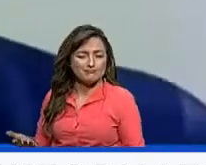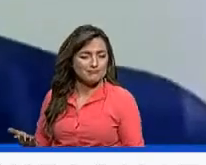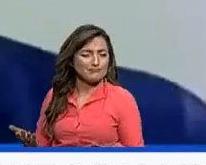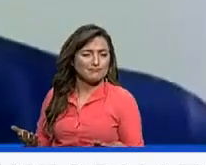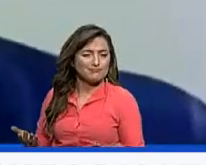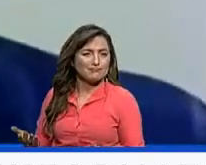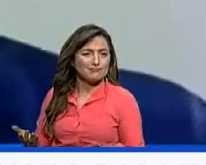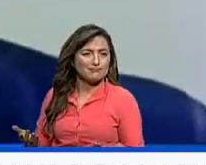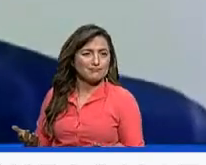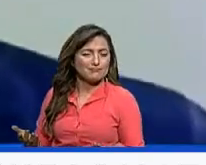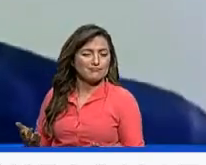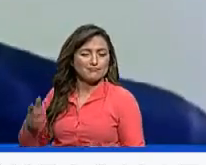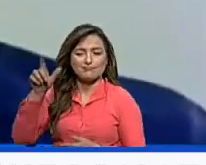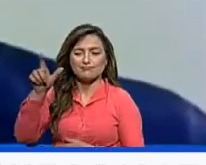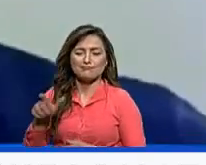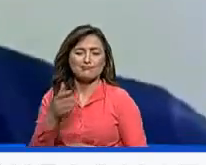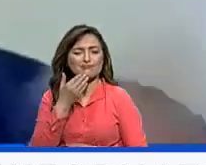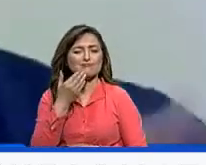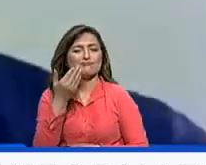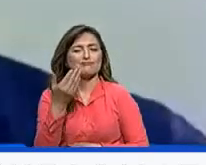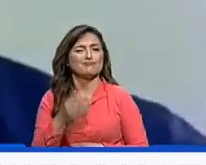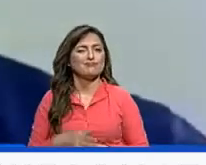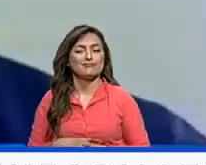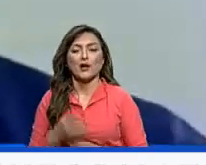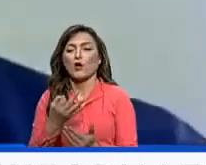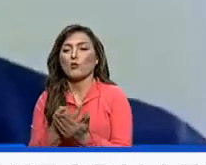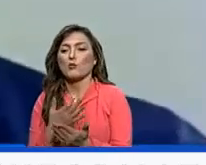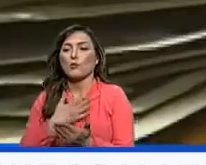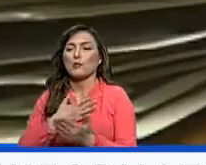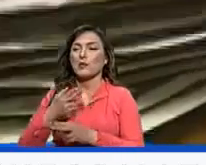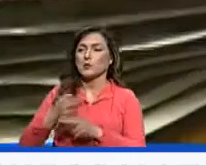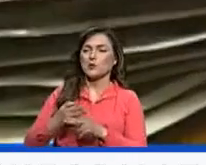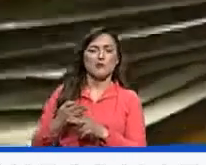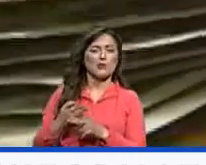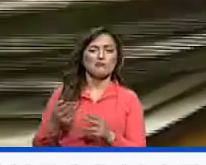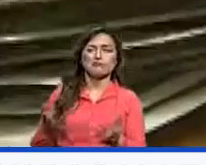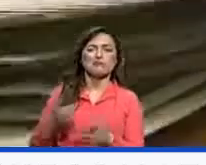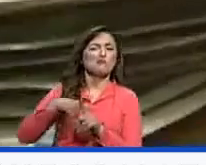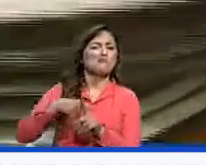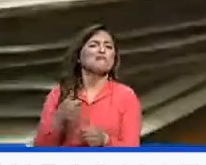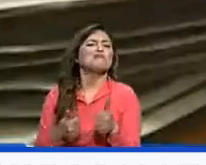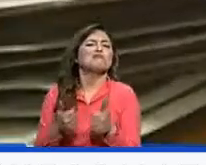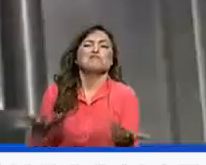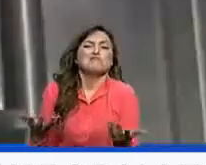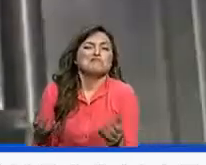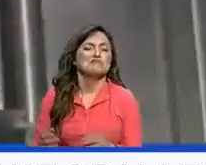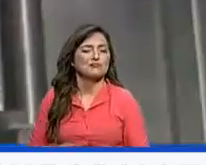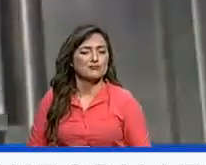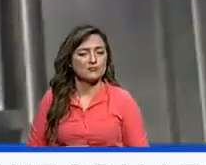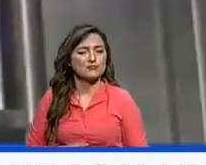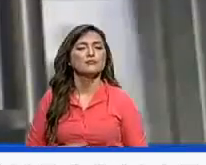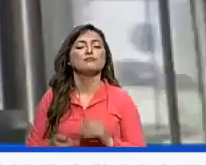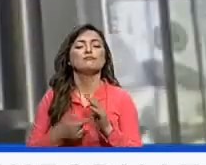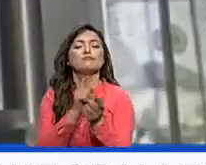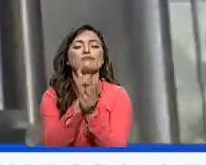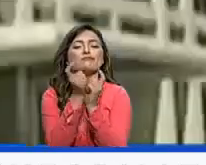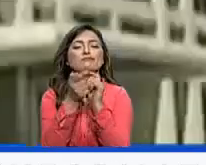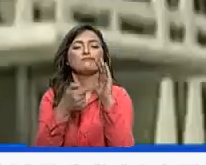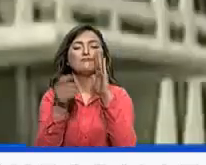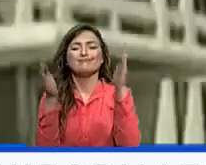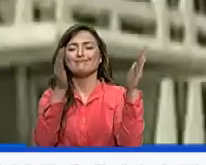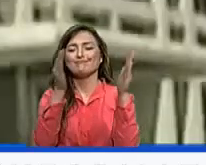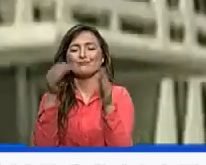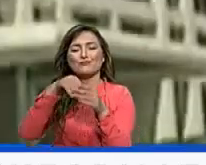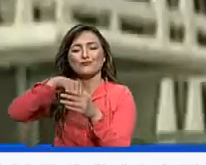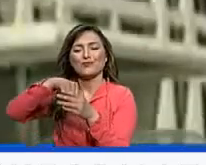Entonces, ¿cuál es el incentivo que voy a tener para pedir una factura a mi nombre? Asegura además que la motivación para los impuestos temporales, tomando en cuenta